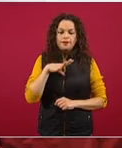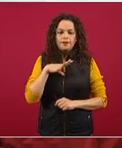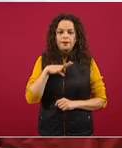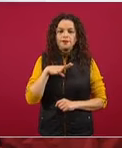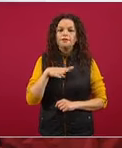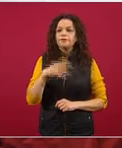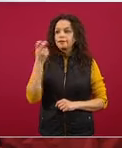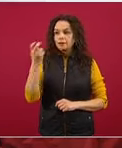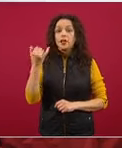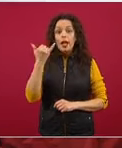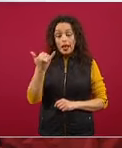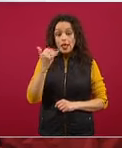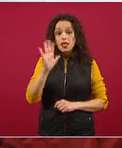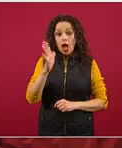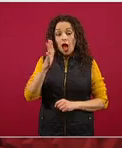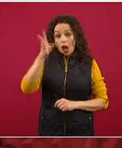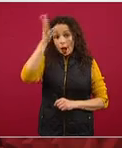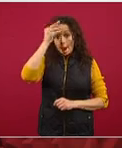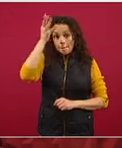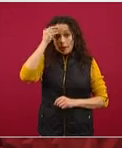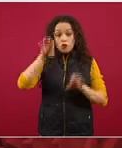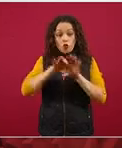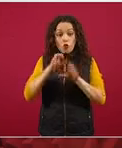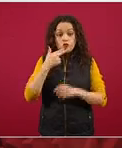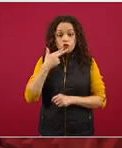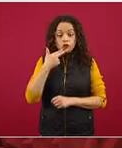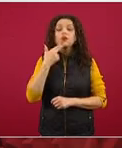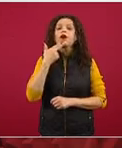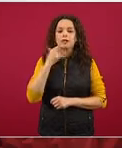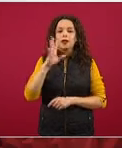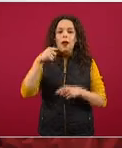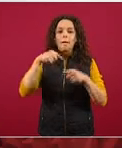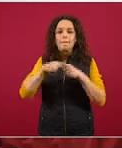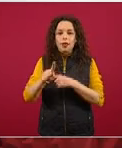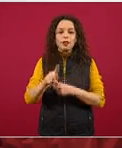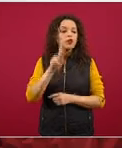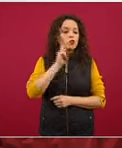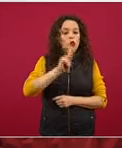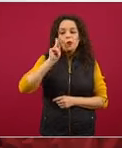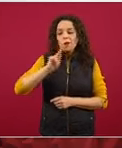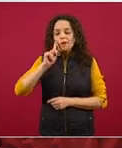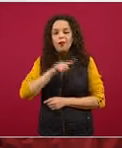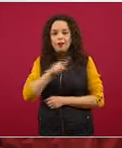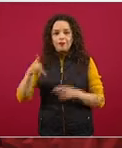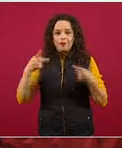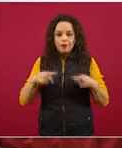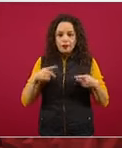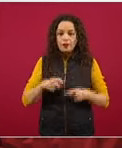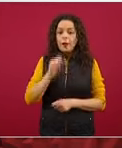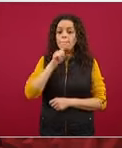y capacitación para poder empezar a aplicarlas. También tenemos a un total de